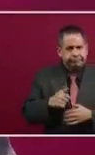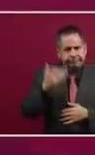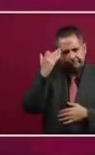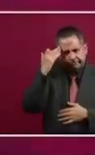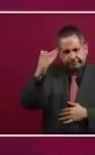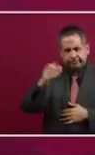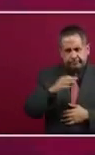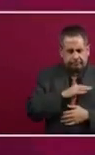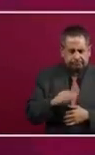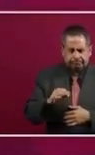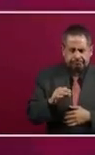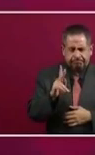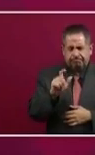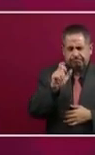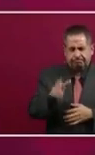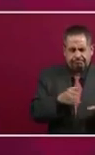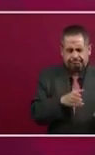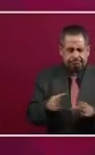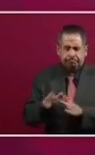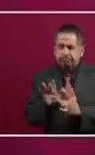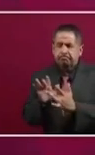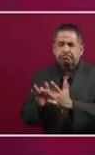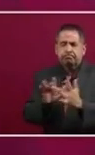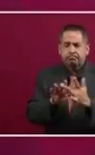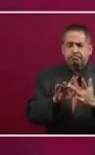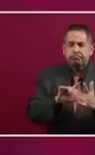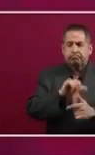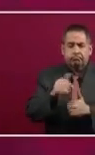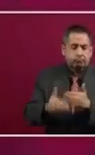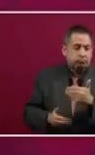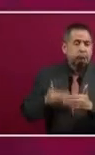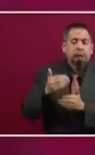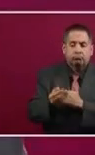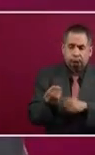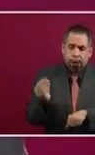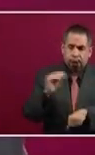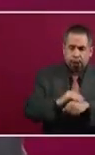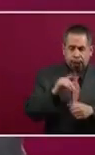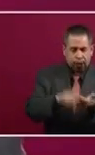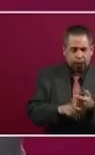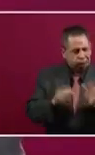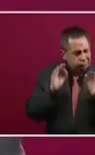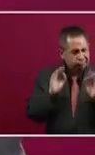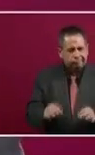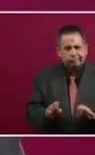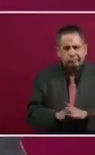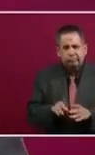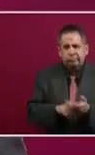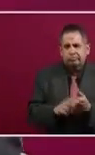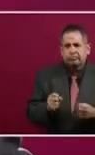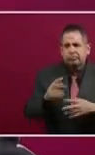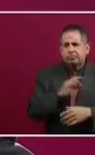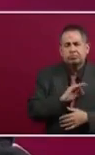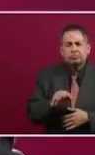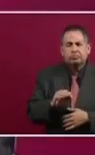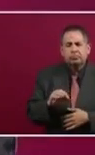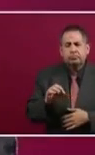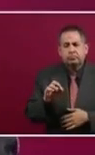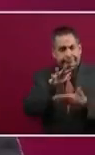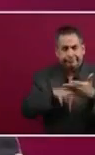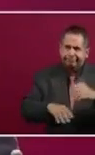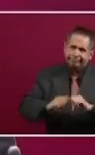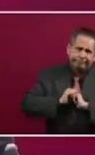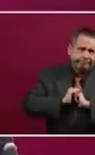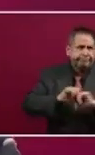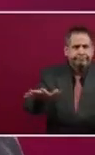estar esperando es la respuesta inmediata de parte de México, de una manera pues también